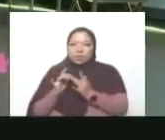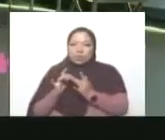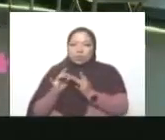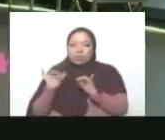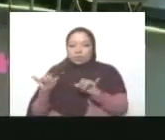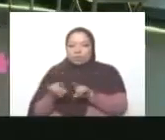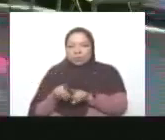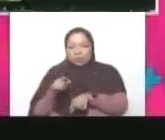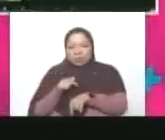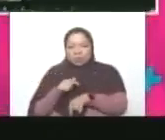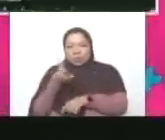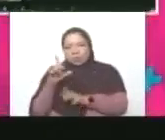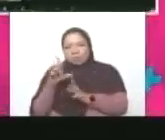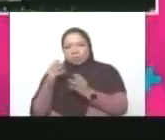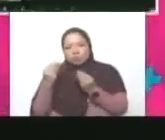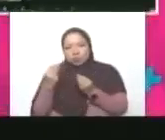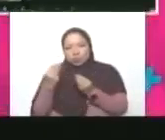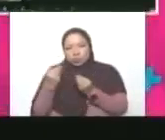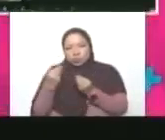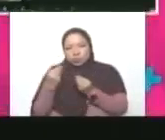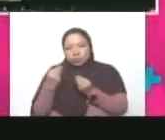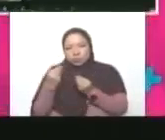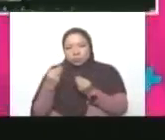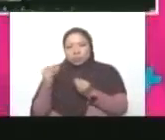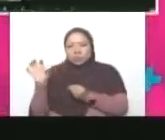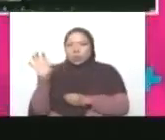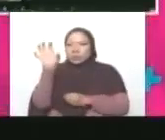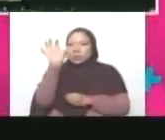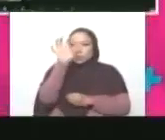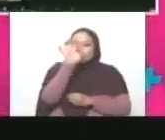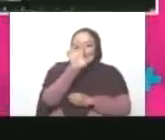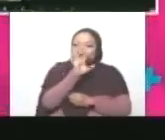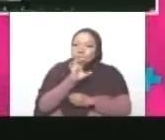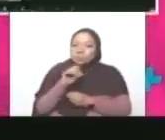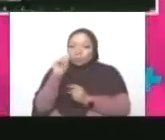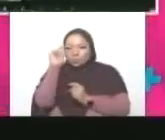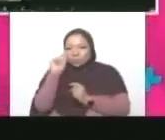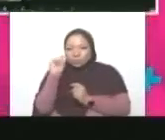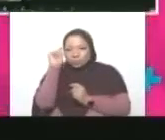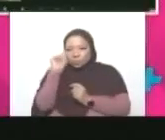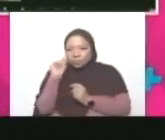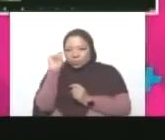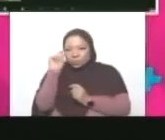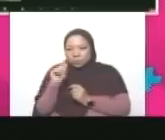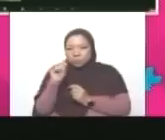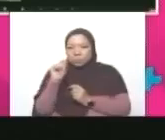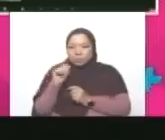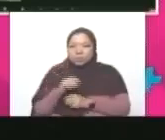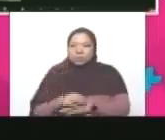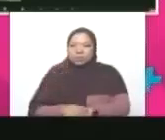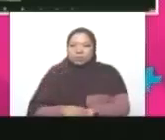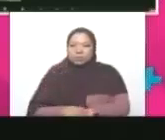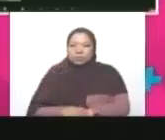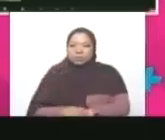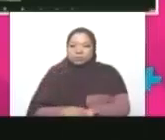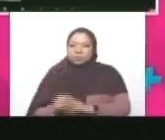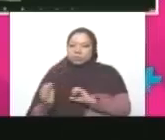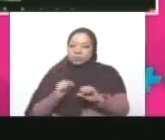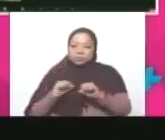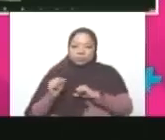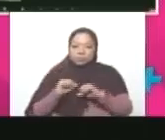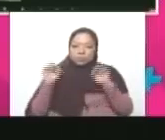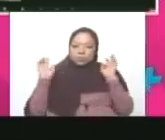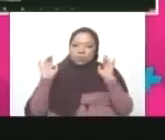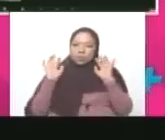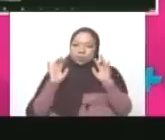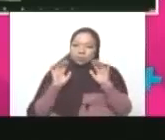misma hora, miles, a lo largo y ancho del país por videoconferencia. Vamos a seguir las movilizaciones